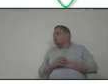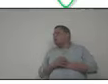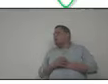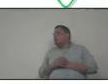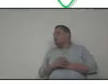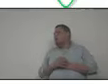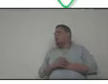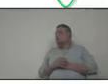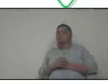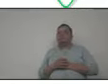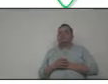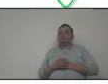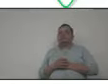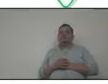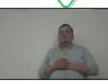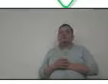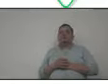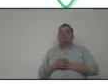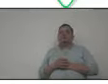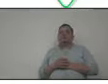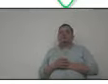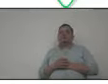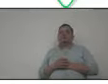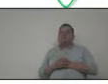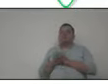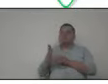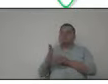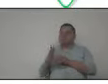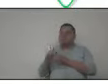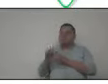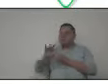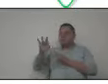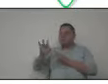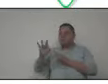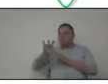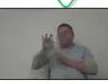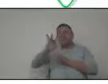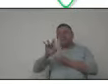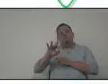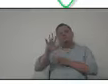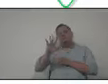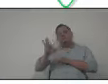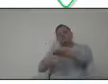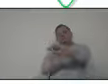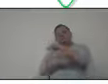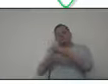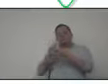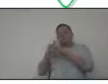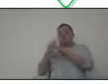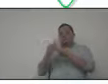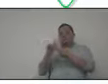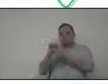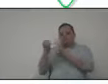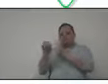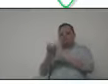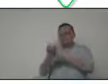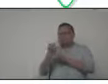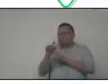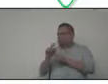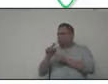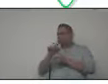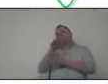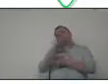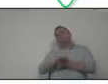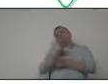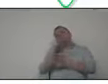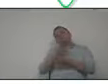Hemos podido dividir, de acuerdo a los indicadores del Ministerio de Protección Social, nuestro